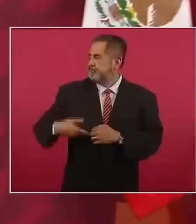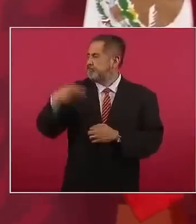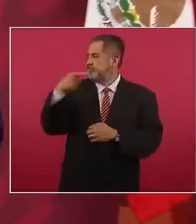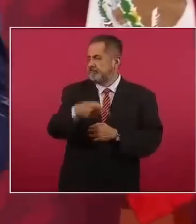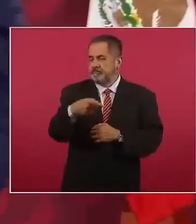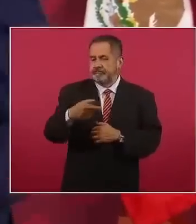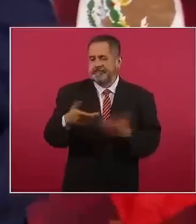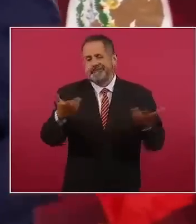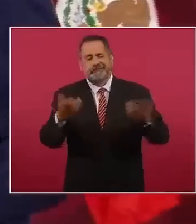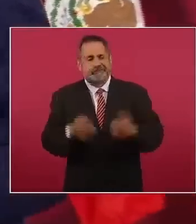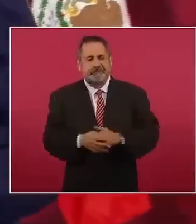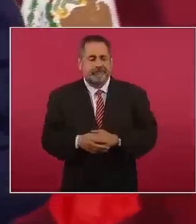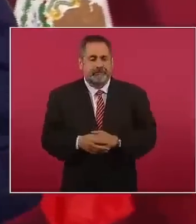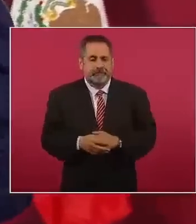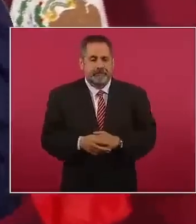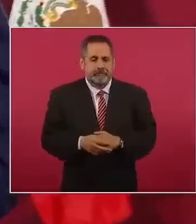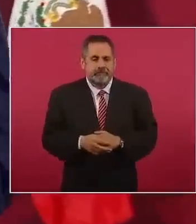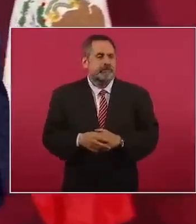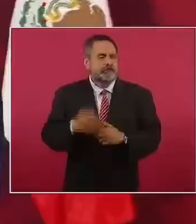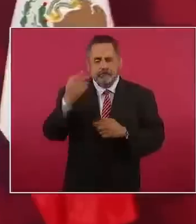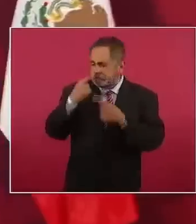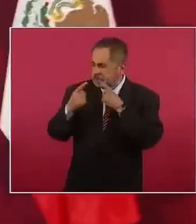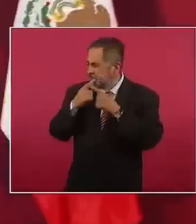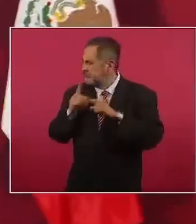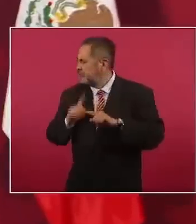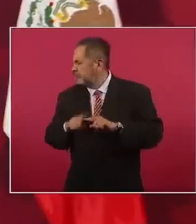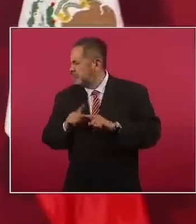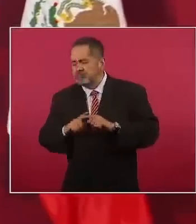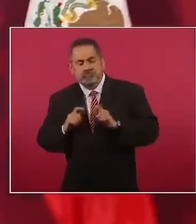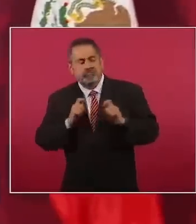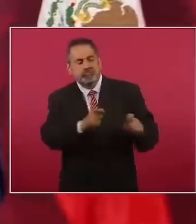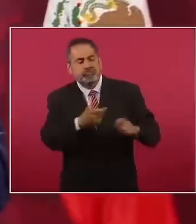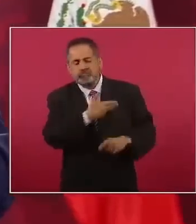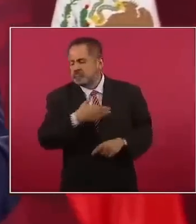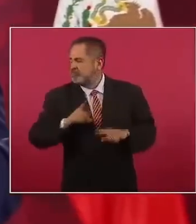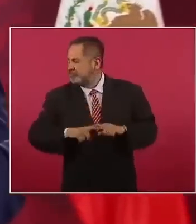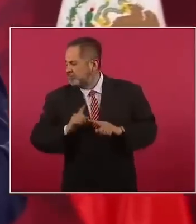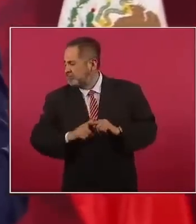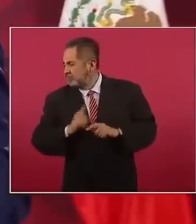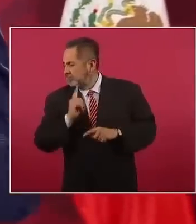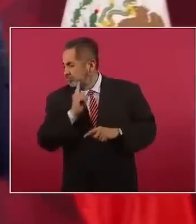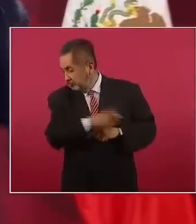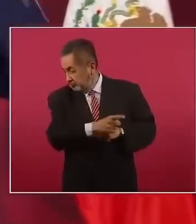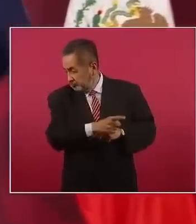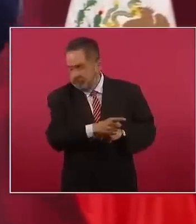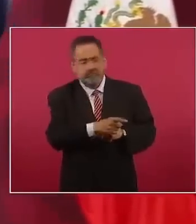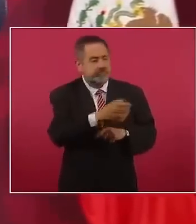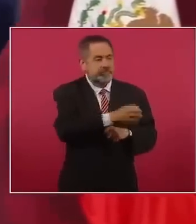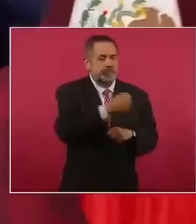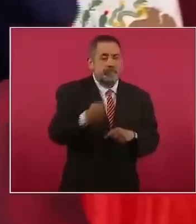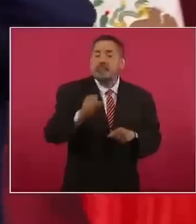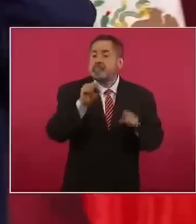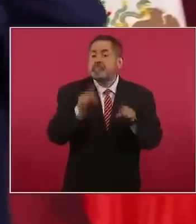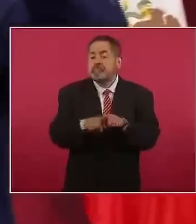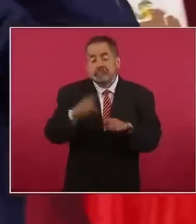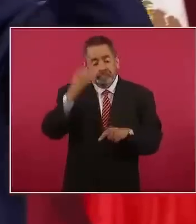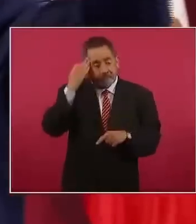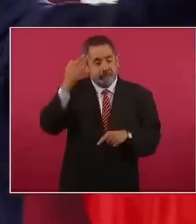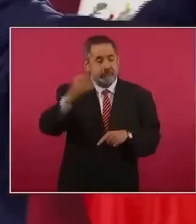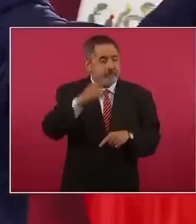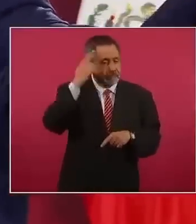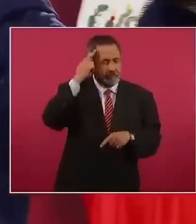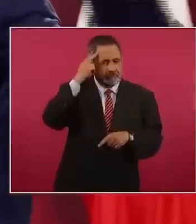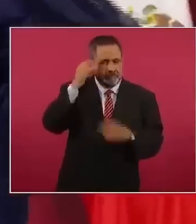A ver, ¿a quién va a dejar el presidente? Porque también en el porfiriato se definió